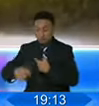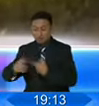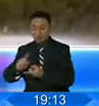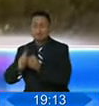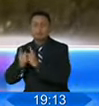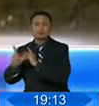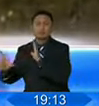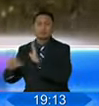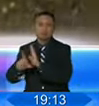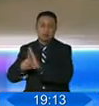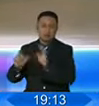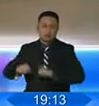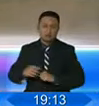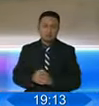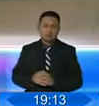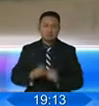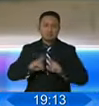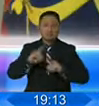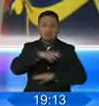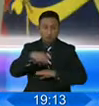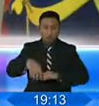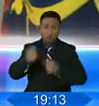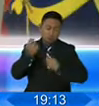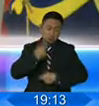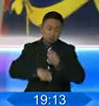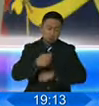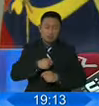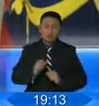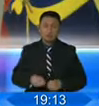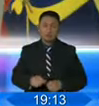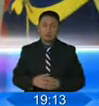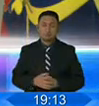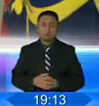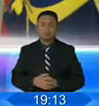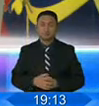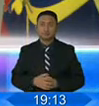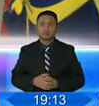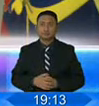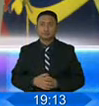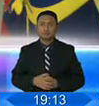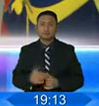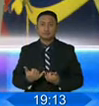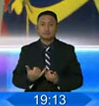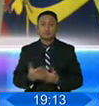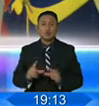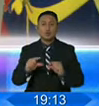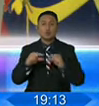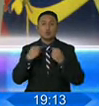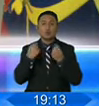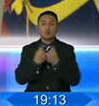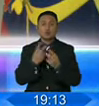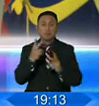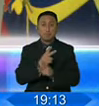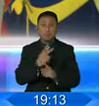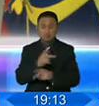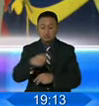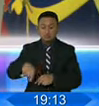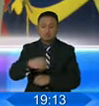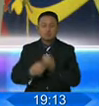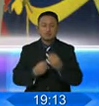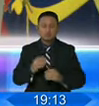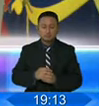poder comercializarlos en las diferentes ciudades. Hemos puesto al descubierto al grupo delictivo que se encargaba de